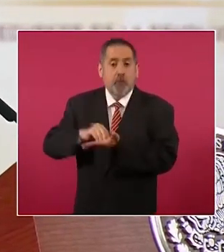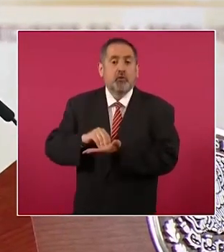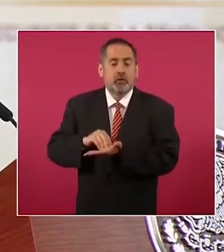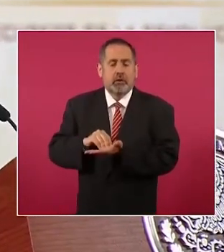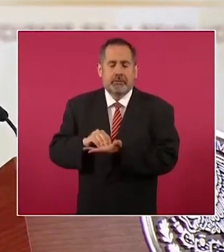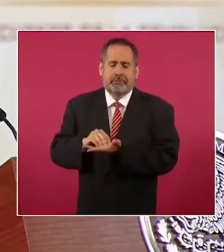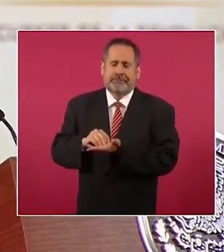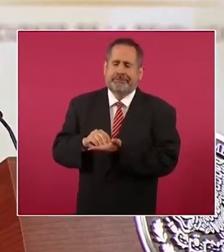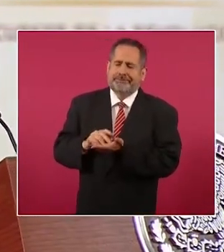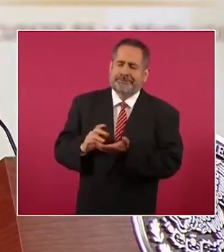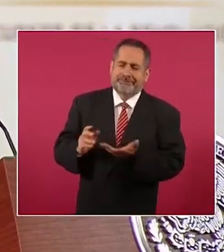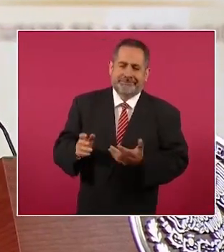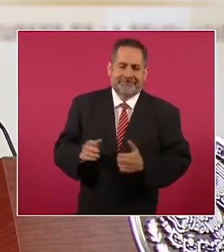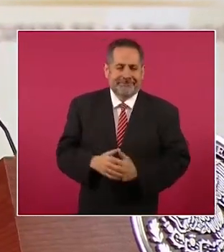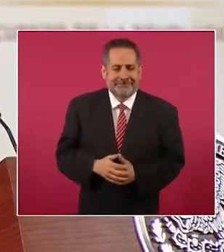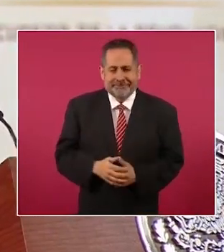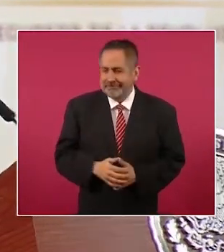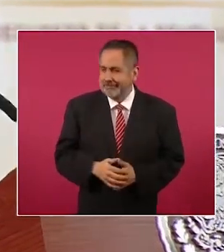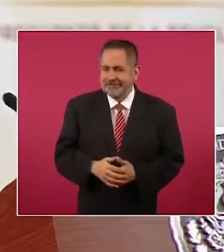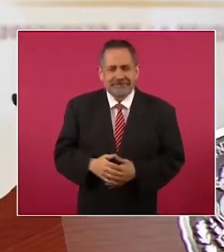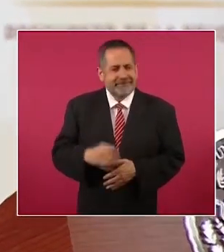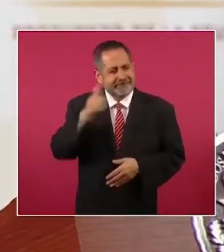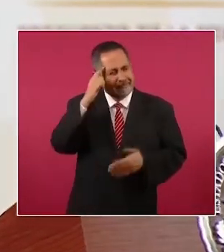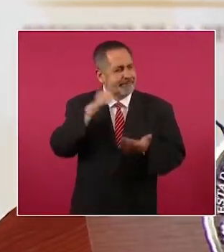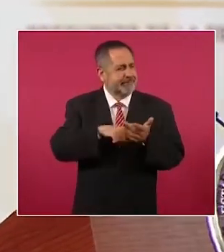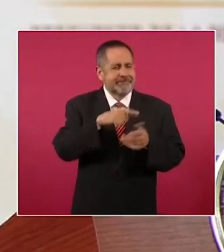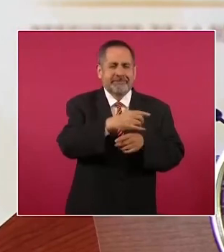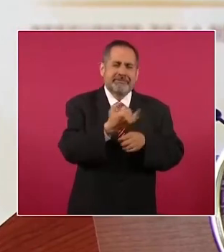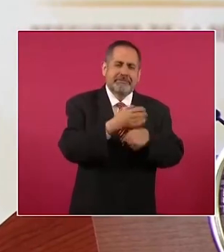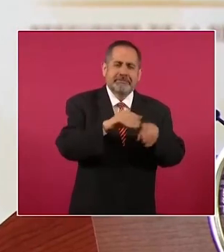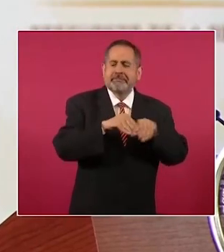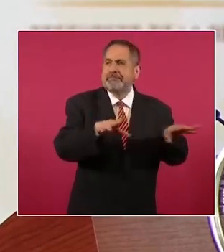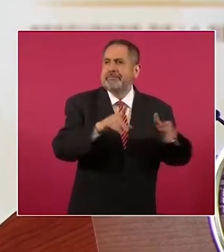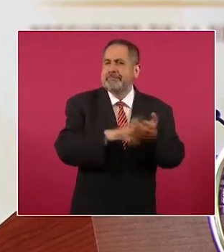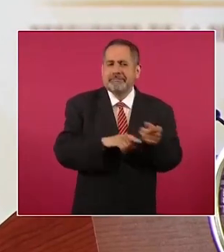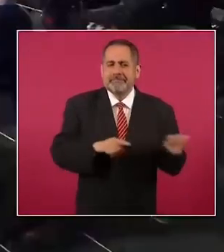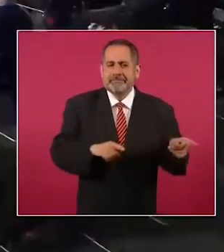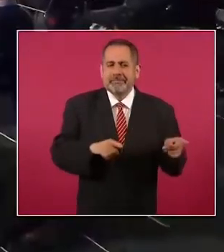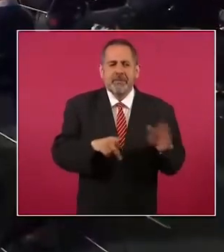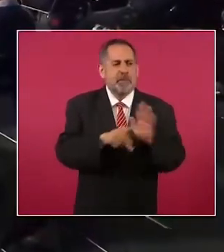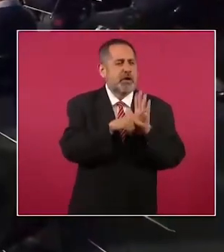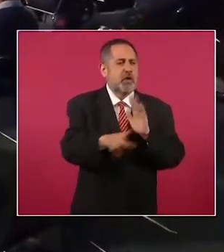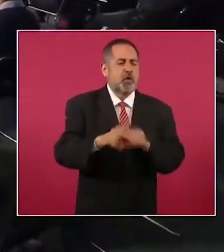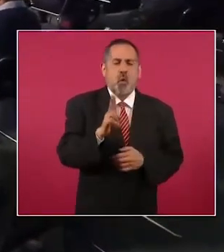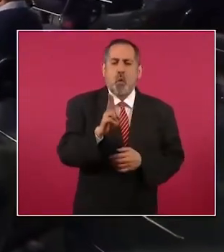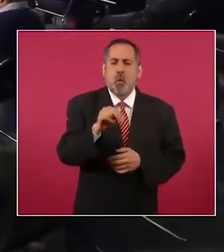político. Creo que lo publicó en Universal.